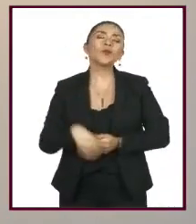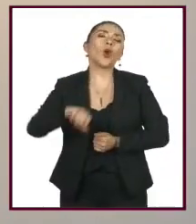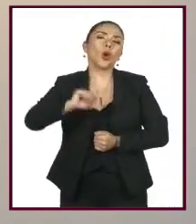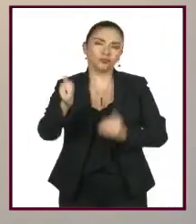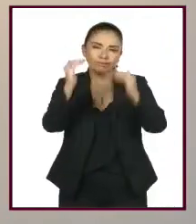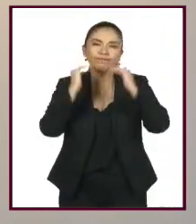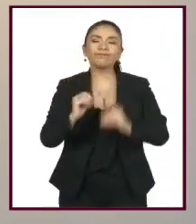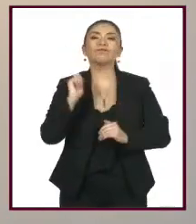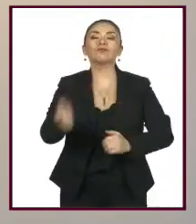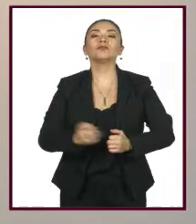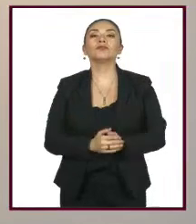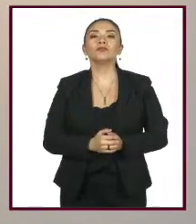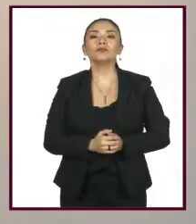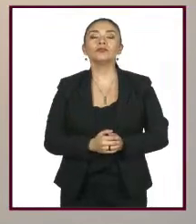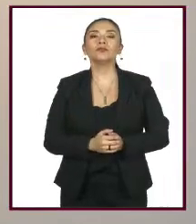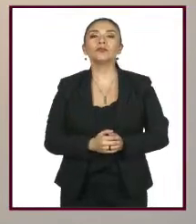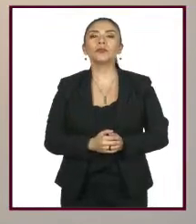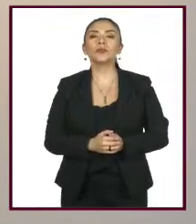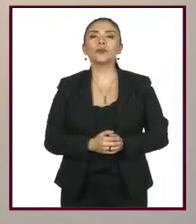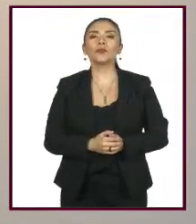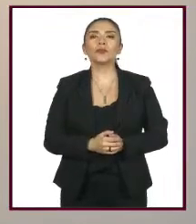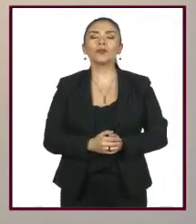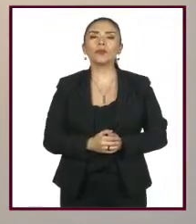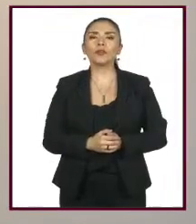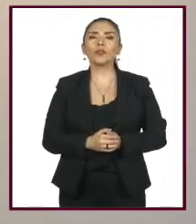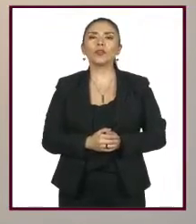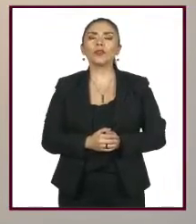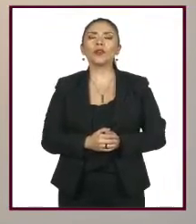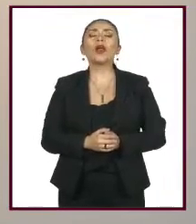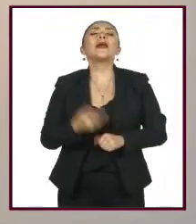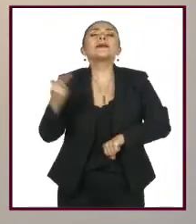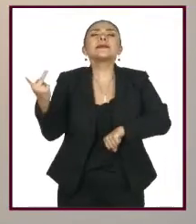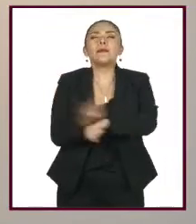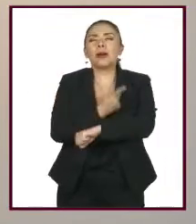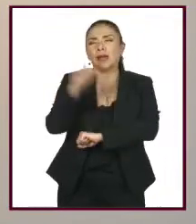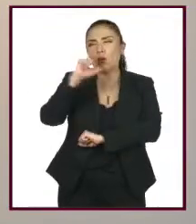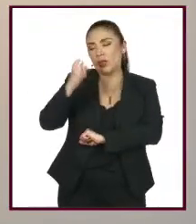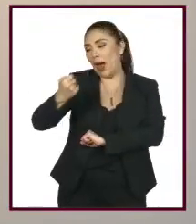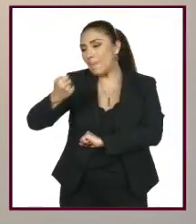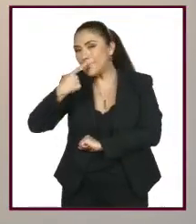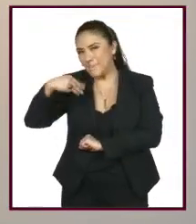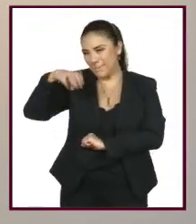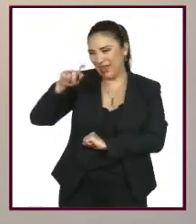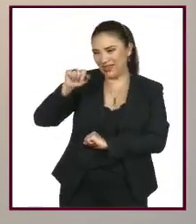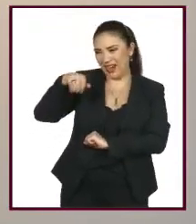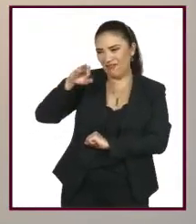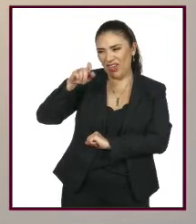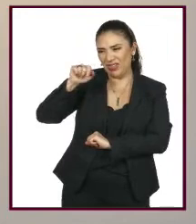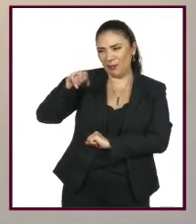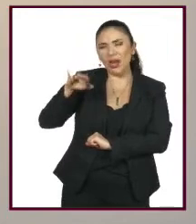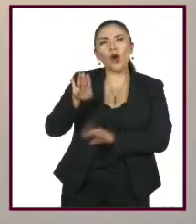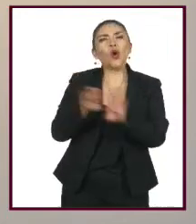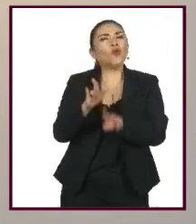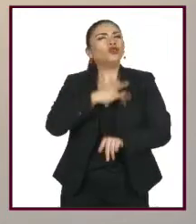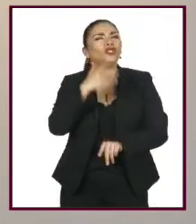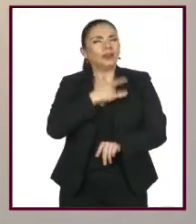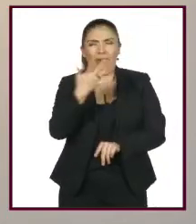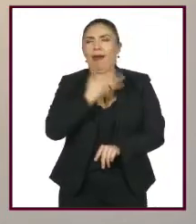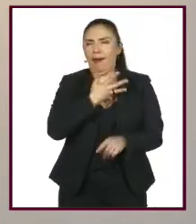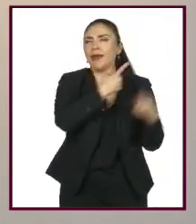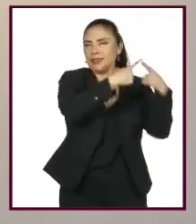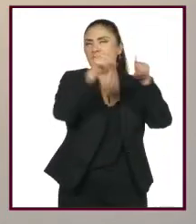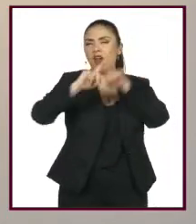un poco sobre los efectos a corto y a largo plazo de las metanfetaminas, hay muchos